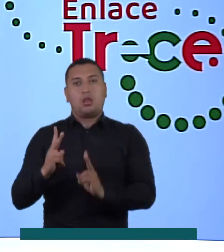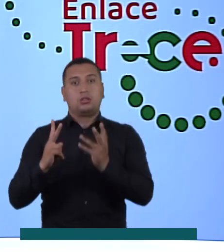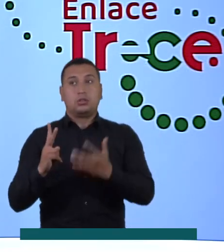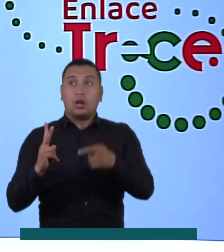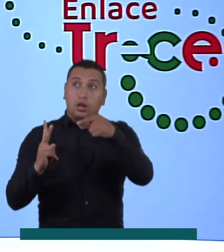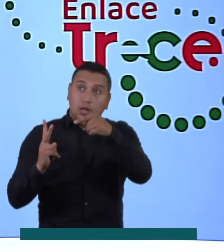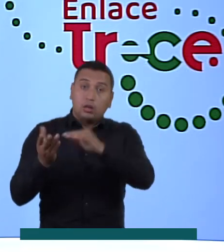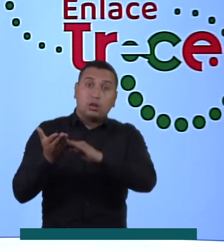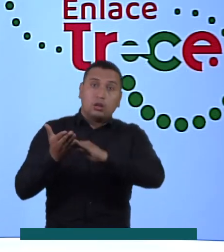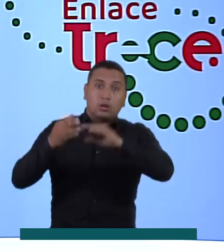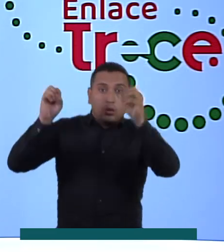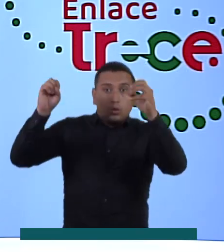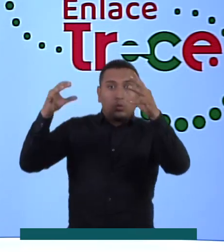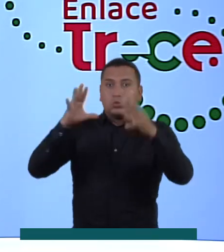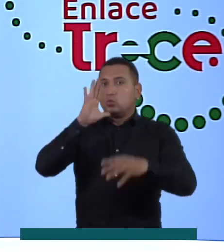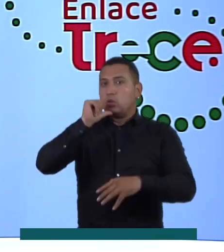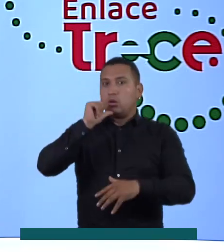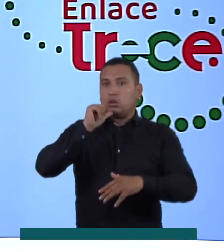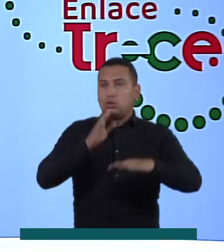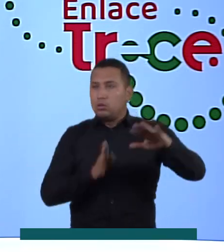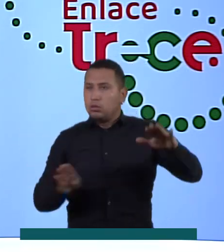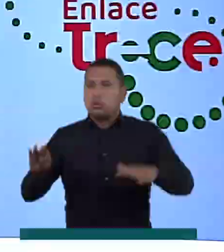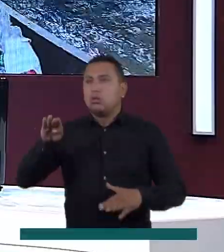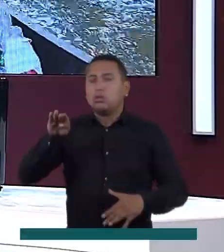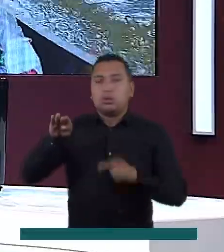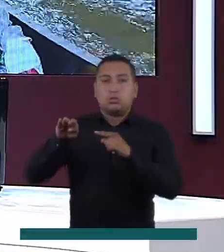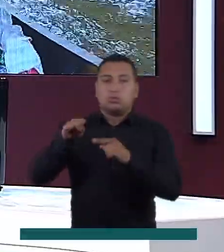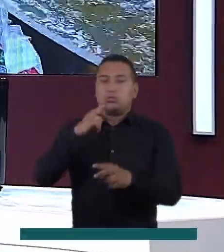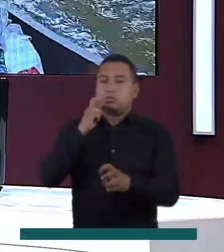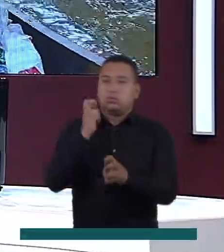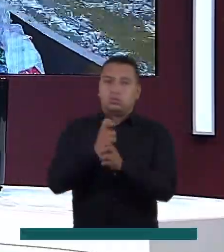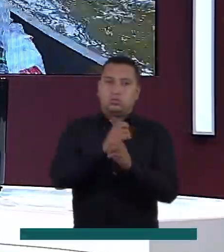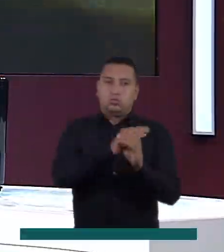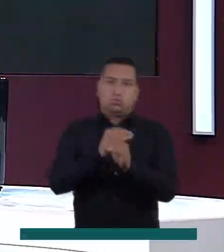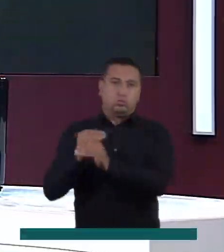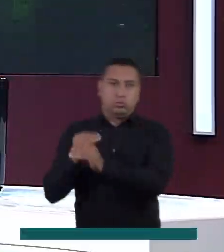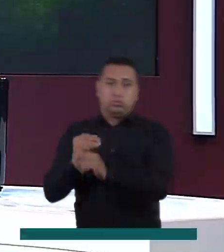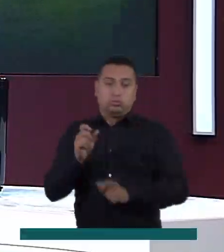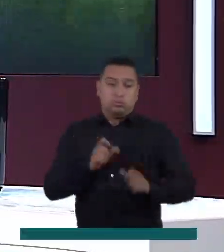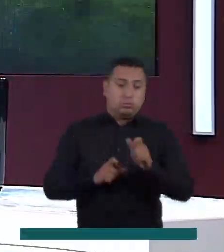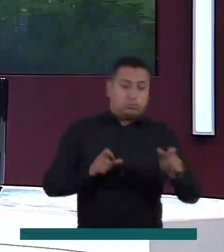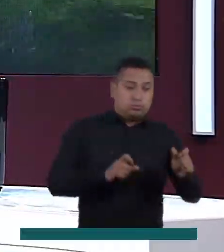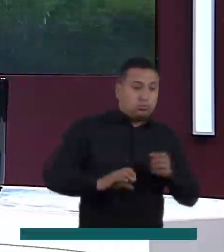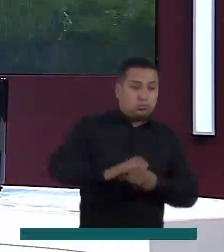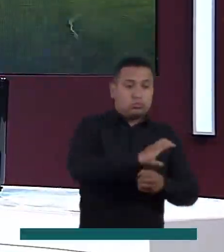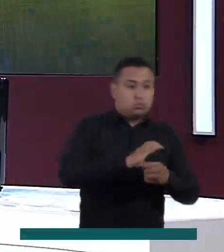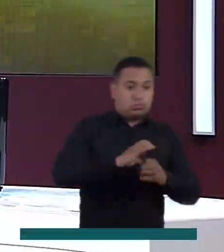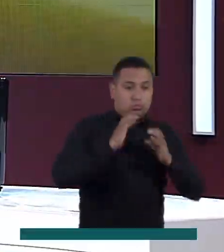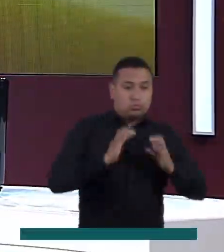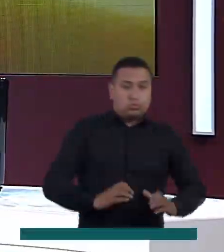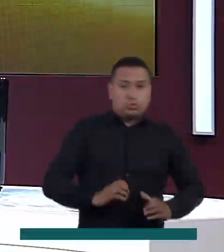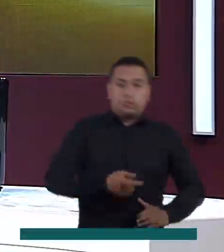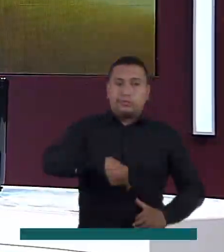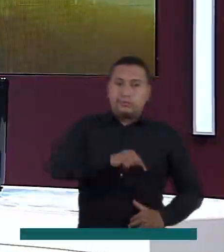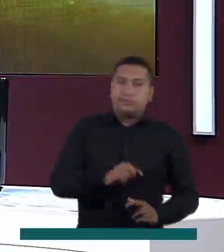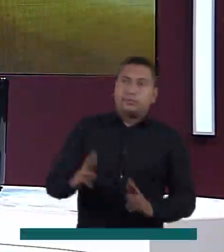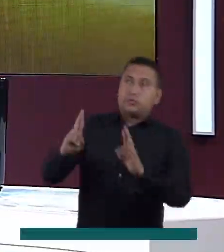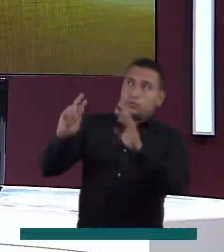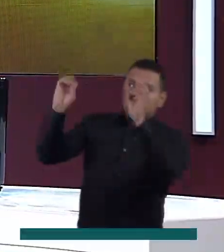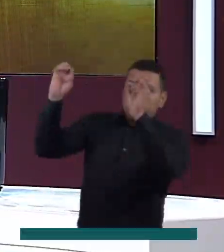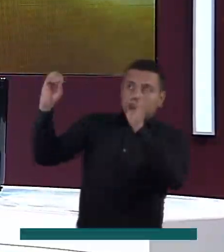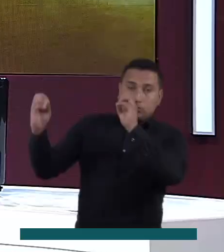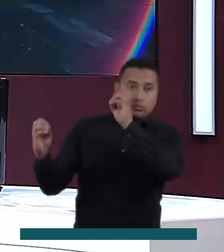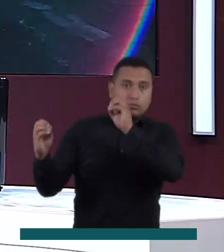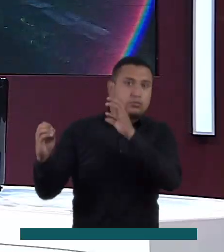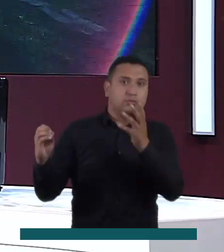iluminación, lo que complica la movilidad en las noches. La ciudadanía está esperando que estas luminarias sean entregadas. Este es un informe de Héctor